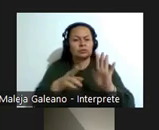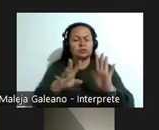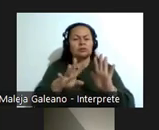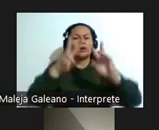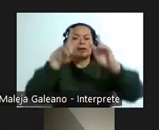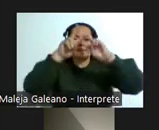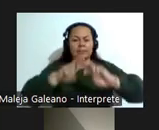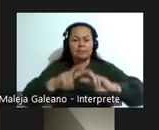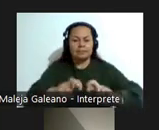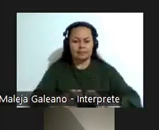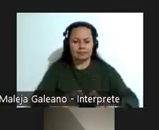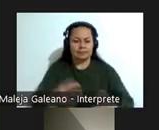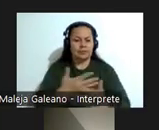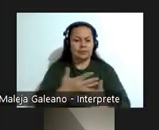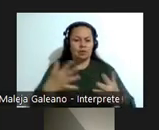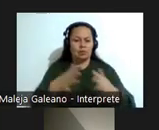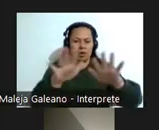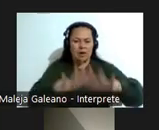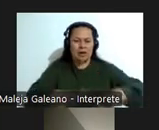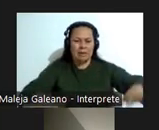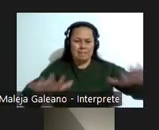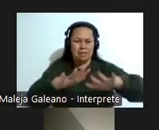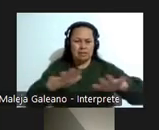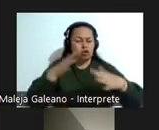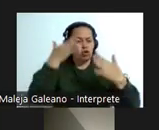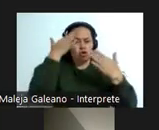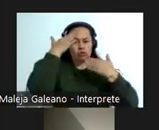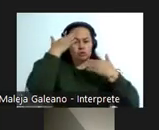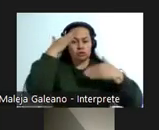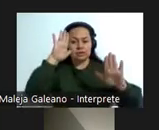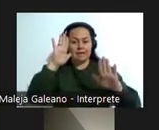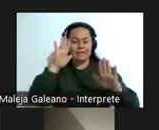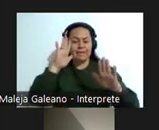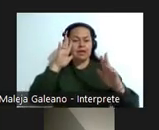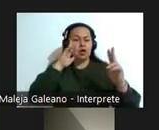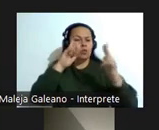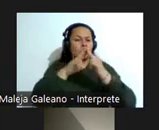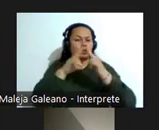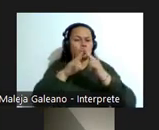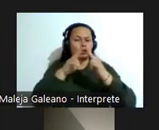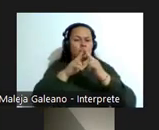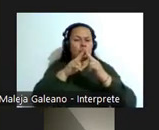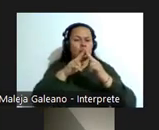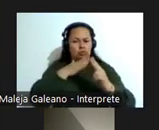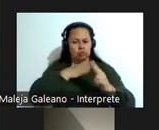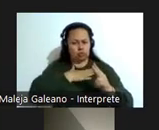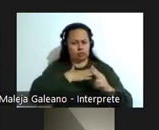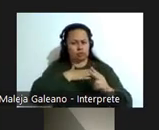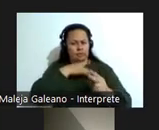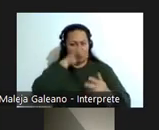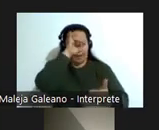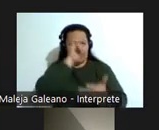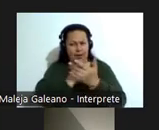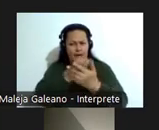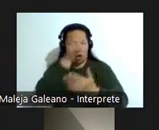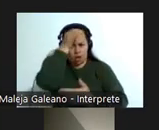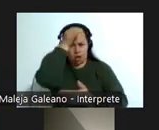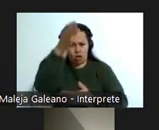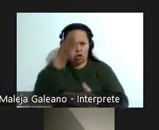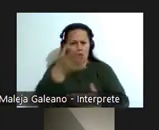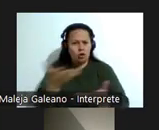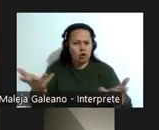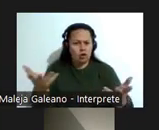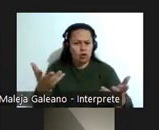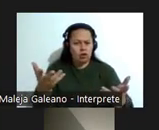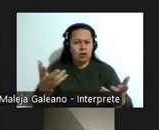campo académico, y es que se nos desconoce como sujetos y como sujetas creadoras de conocimiento. Y